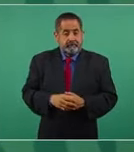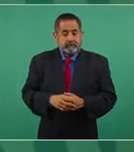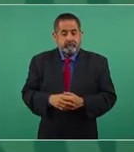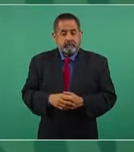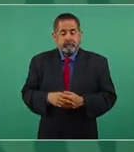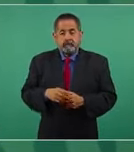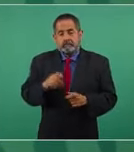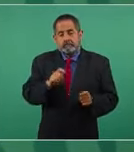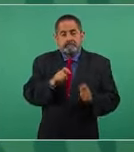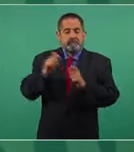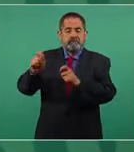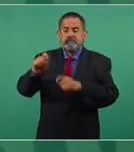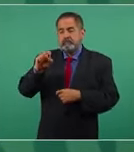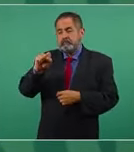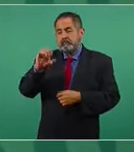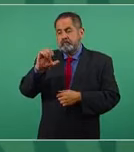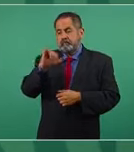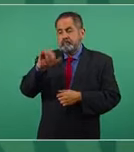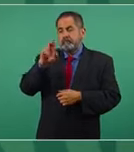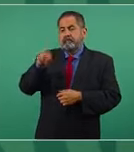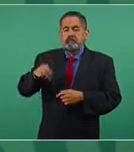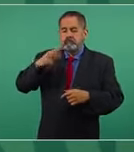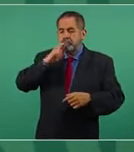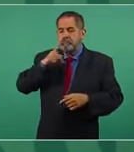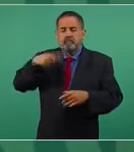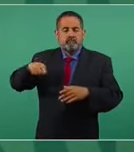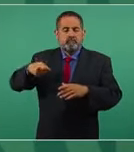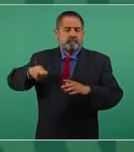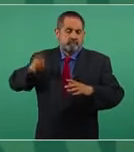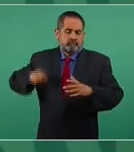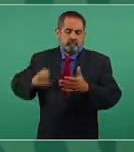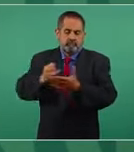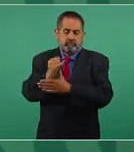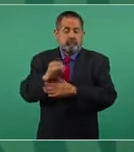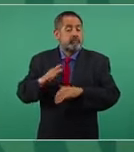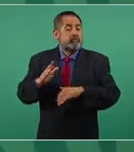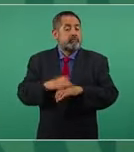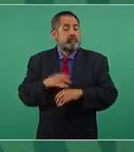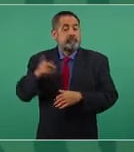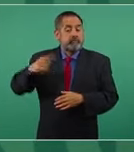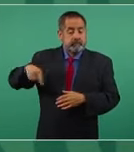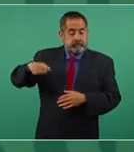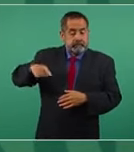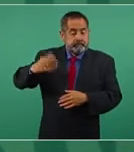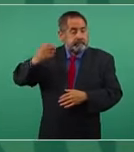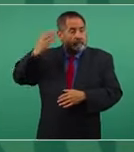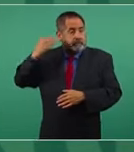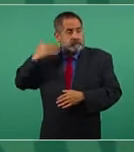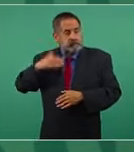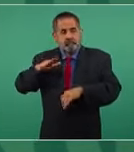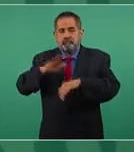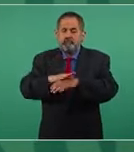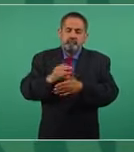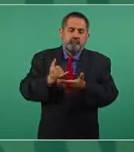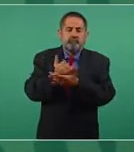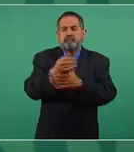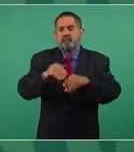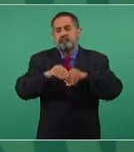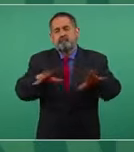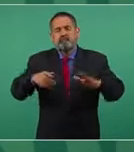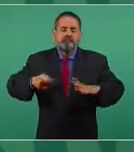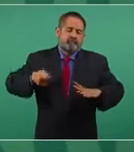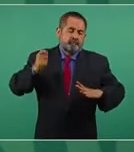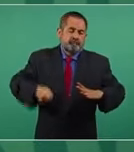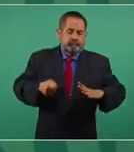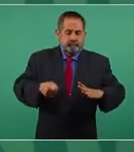la Suprema Corte de Justicia, porque ellos emitieron una resolución